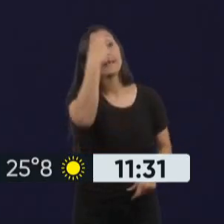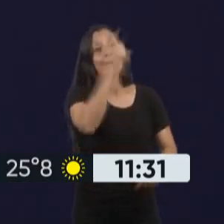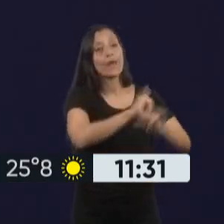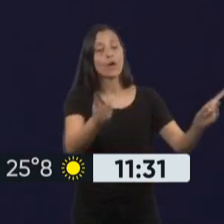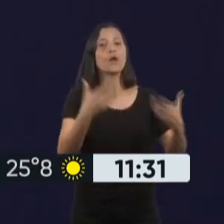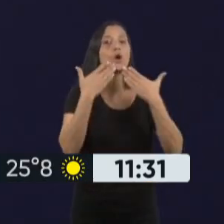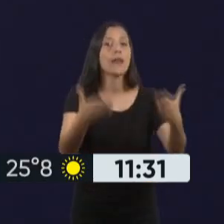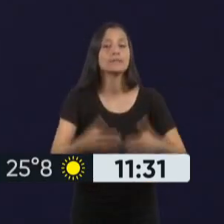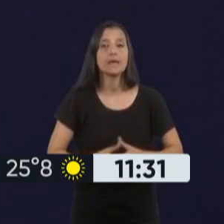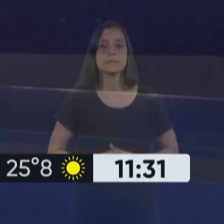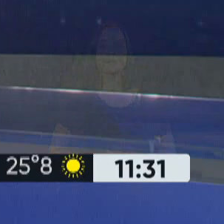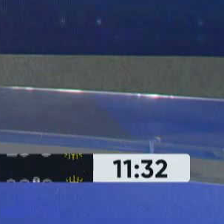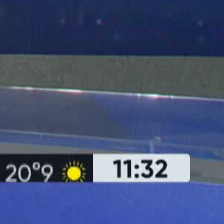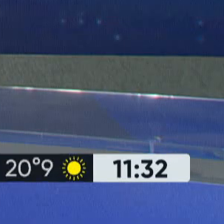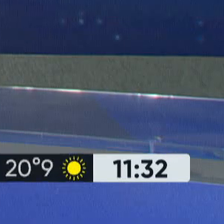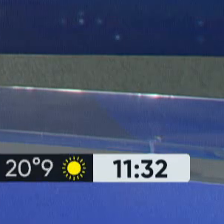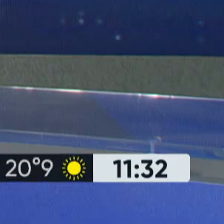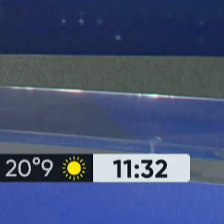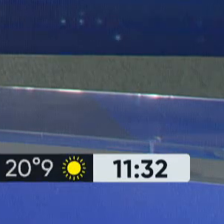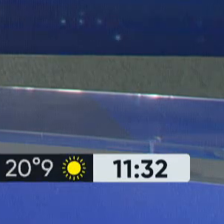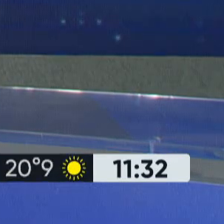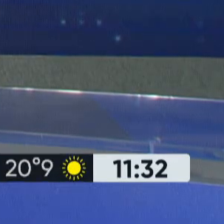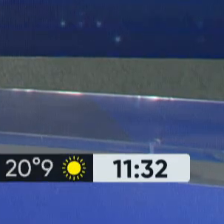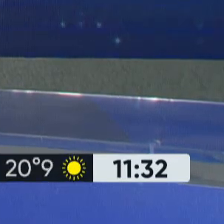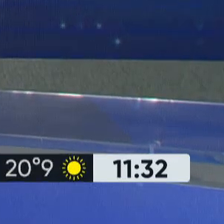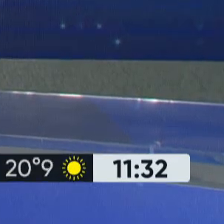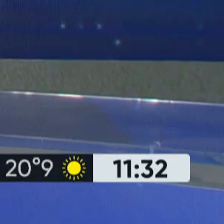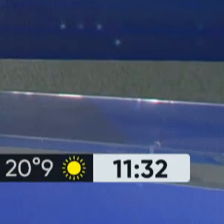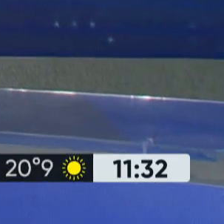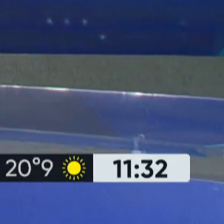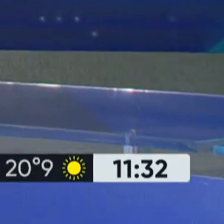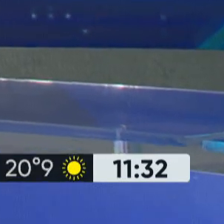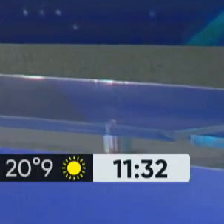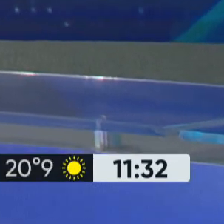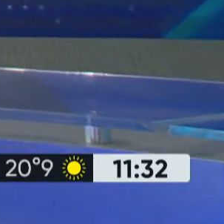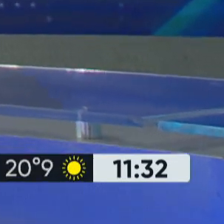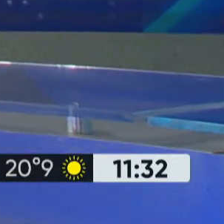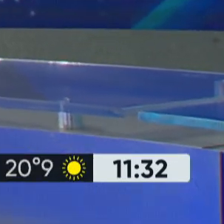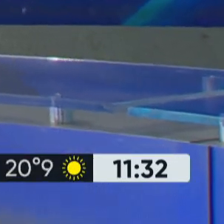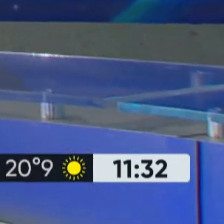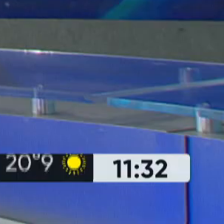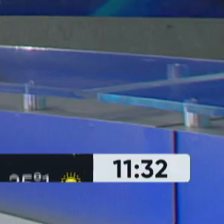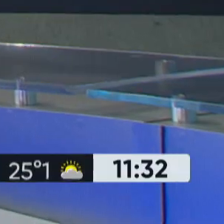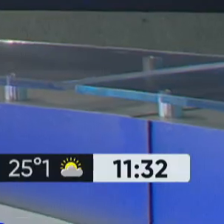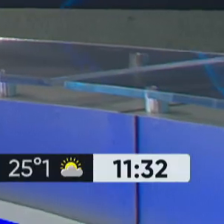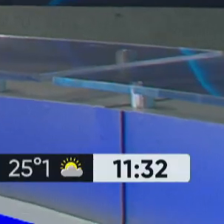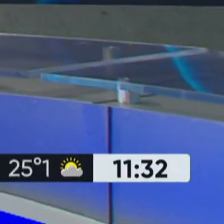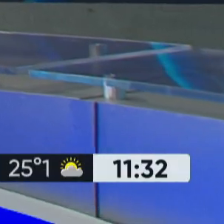¿Listo? Gracias. Hasta aquí la habitual conferencia de prensa, flashes informativos durante toda la jornada.